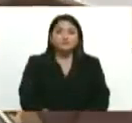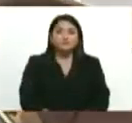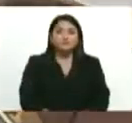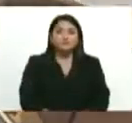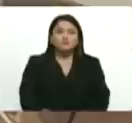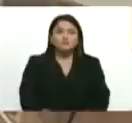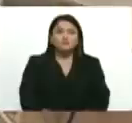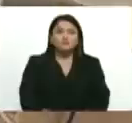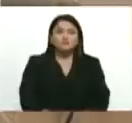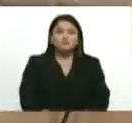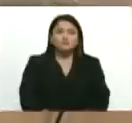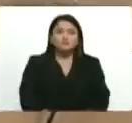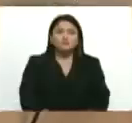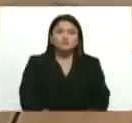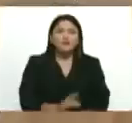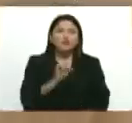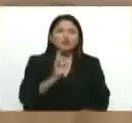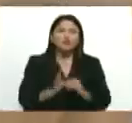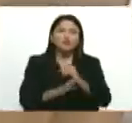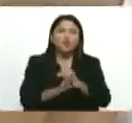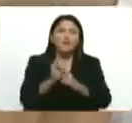Todavía respiran por la herida.